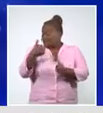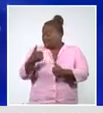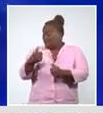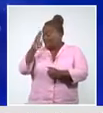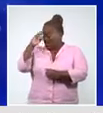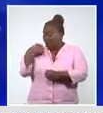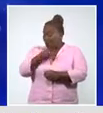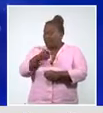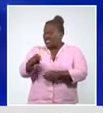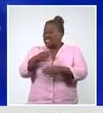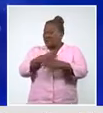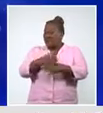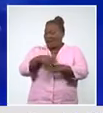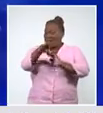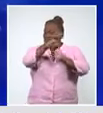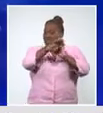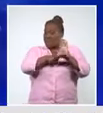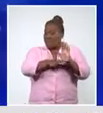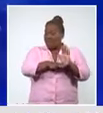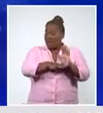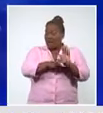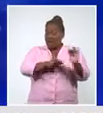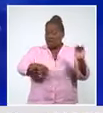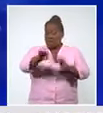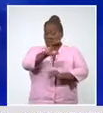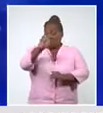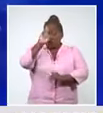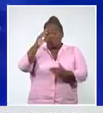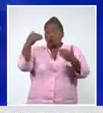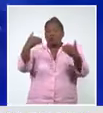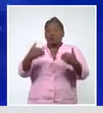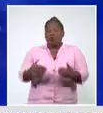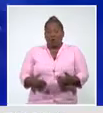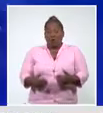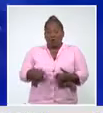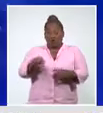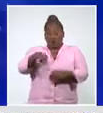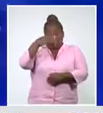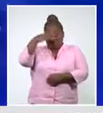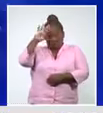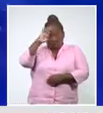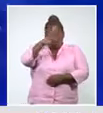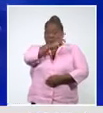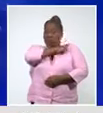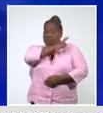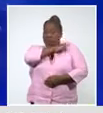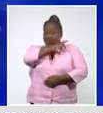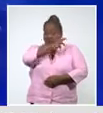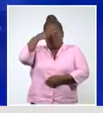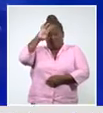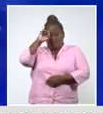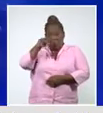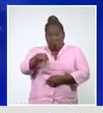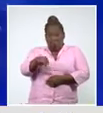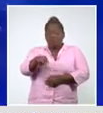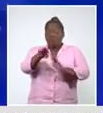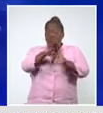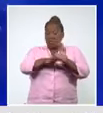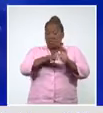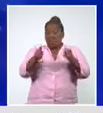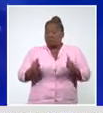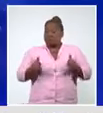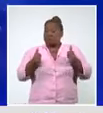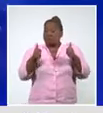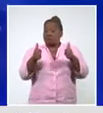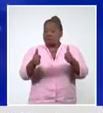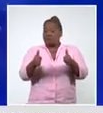sido tomadas por parte del Ministerio de Salud Pública de nuestro país, de la dirección del país, han sido acertadas y que,